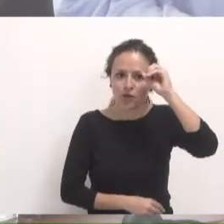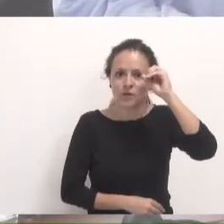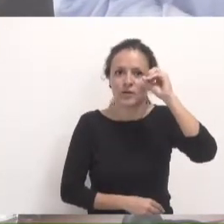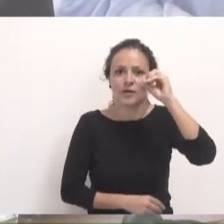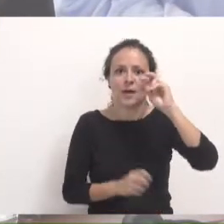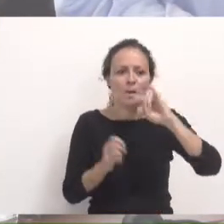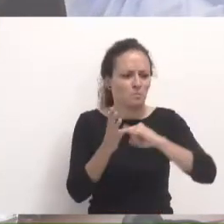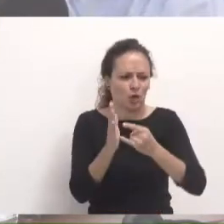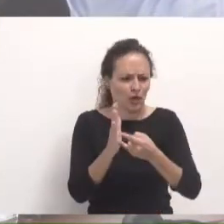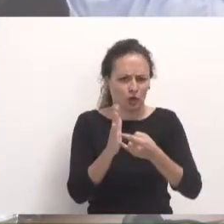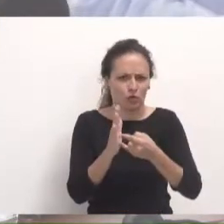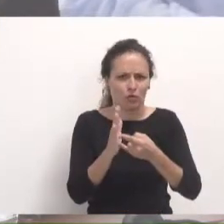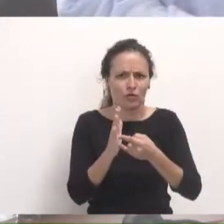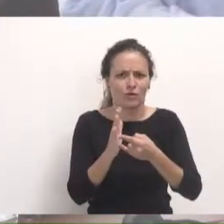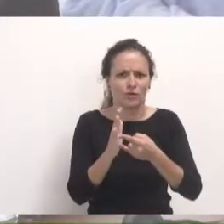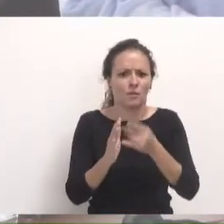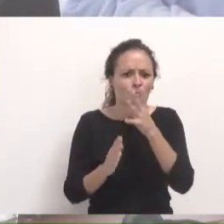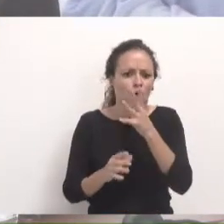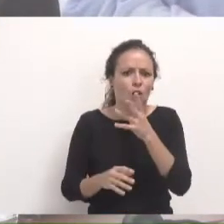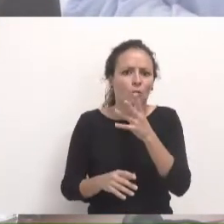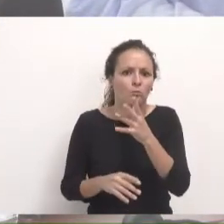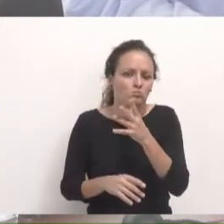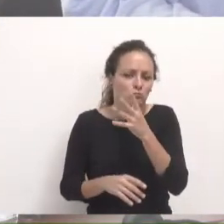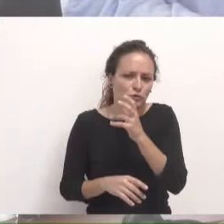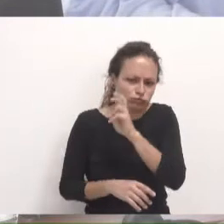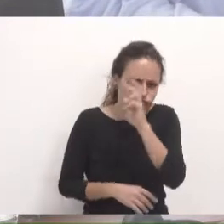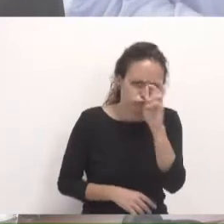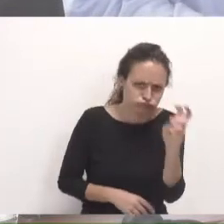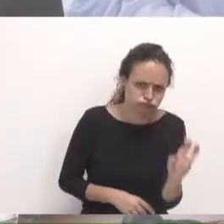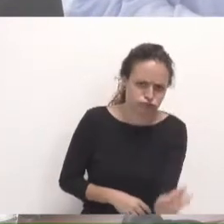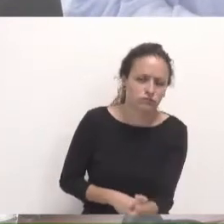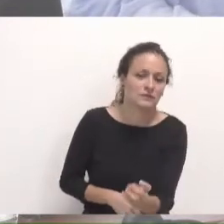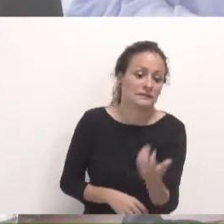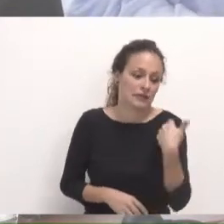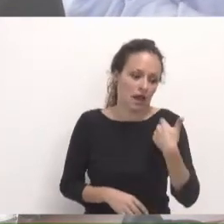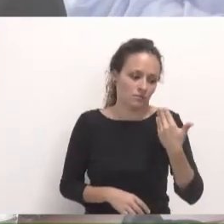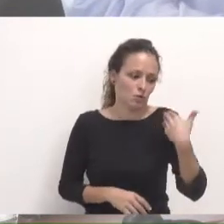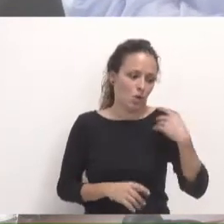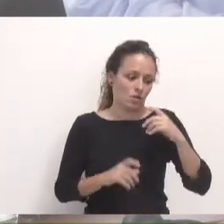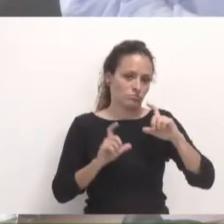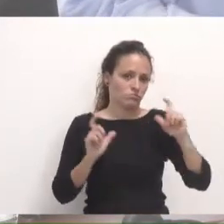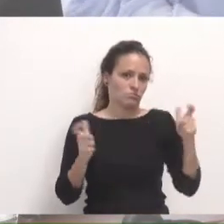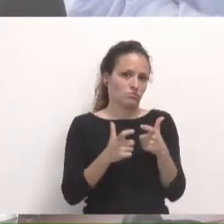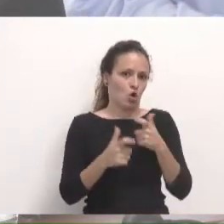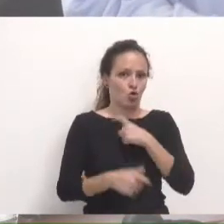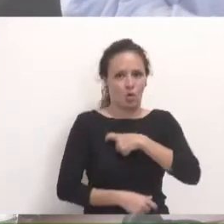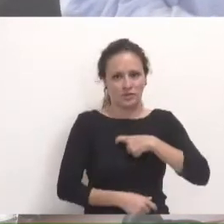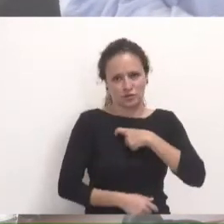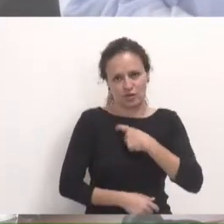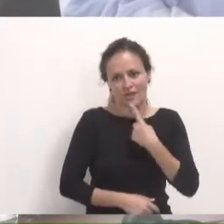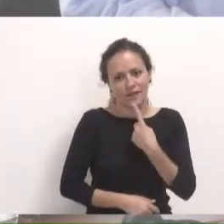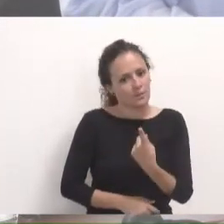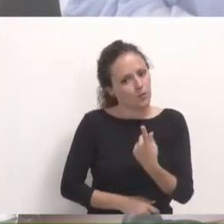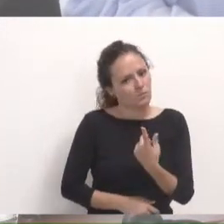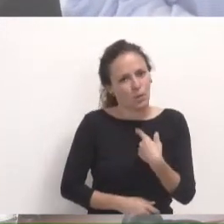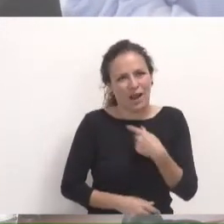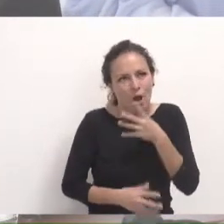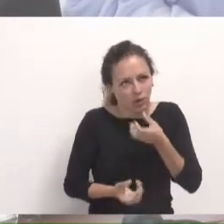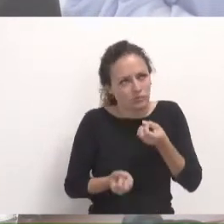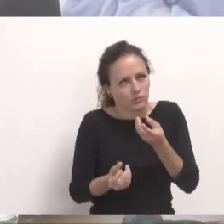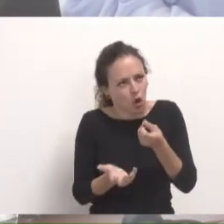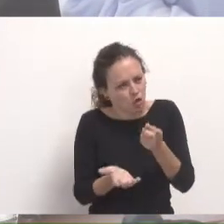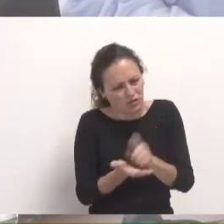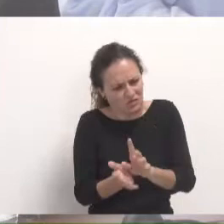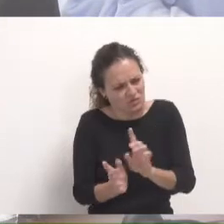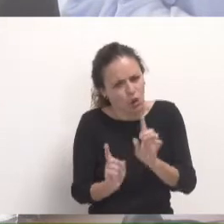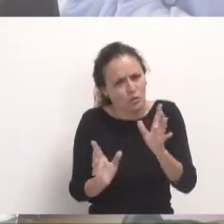proyecto por varios motivos que ya lo estuvimos comentando en la comisión plenaria y bueno, no viene a cuento comentarlo, pero sí pues mostrar